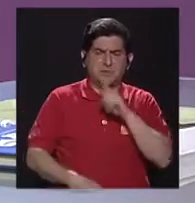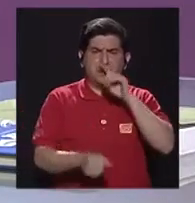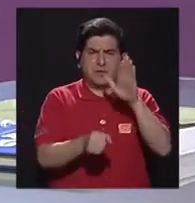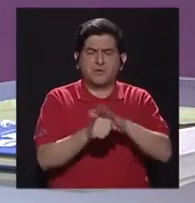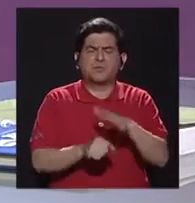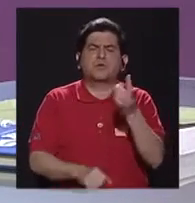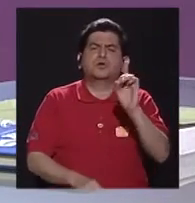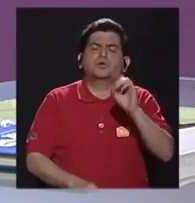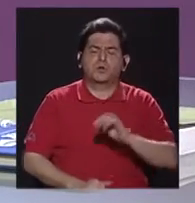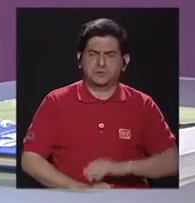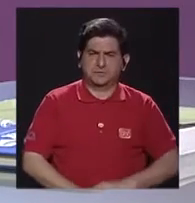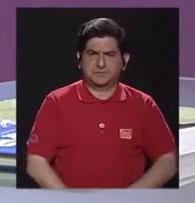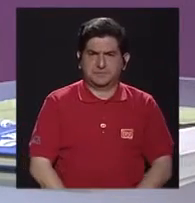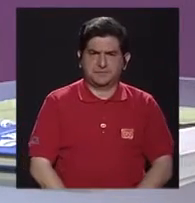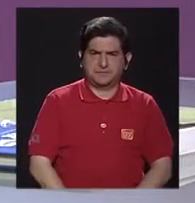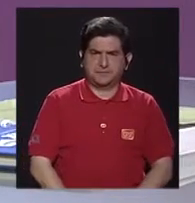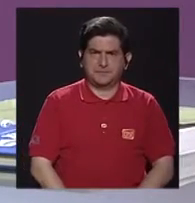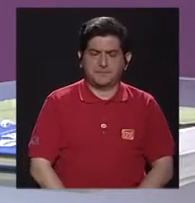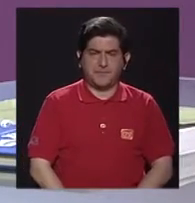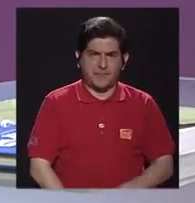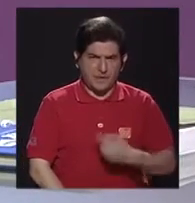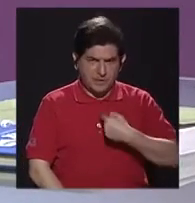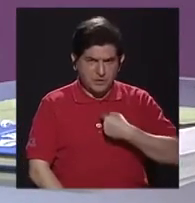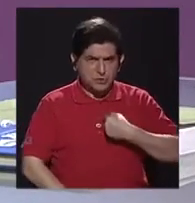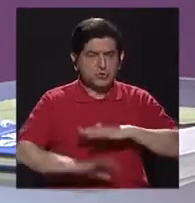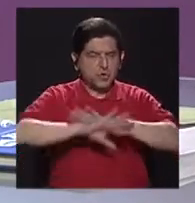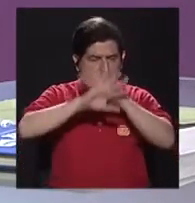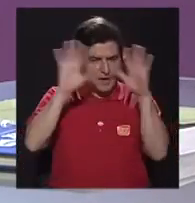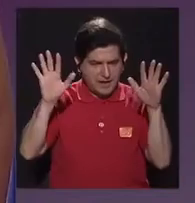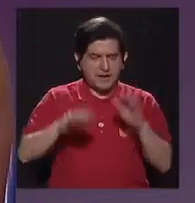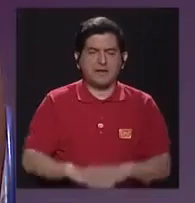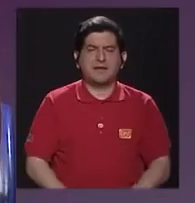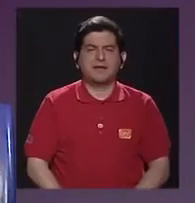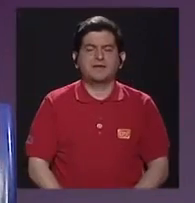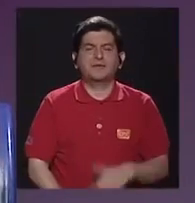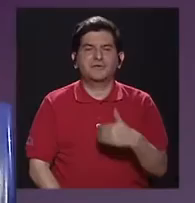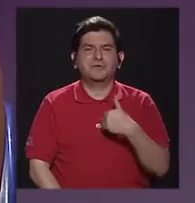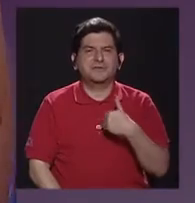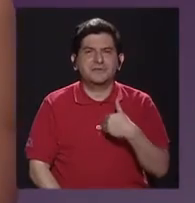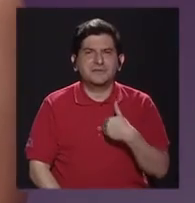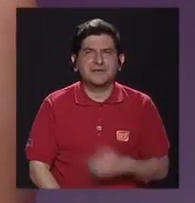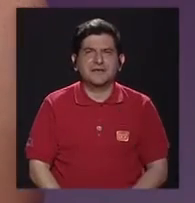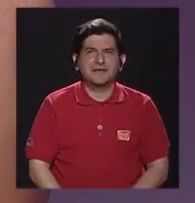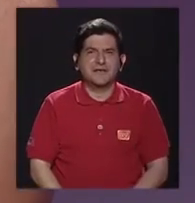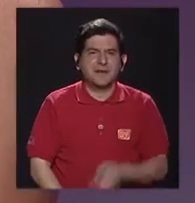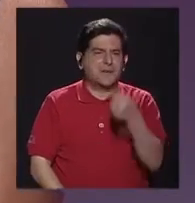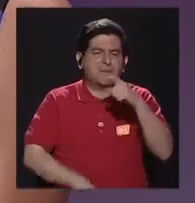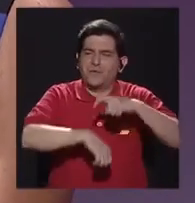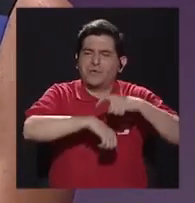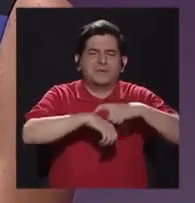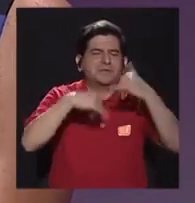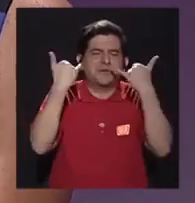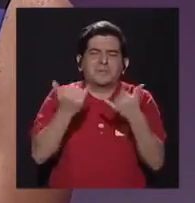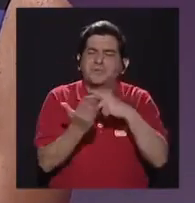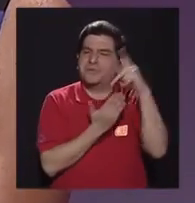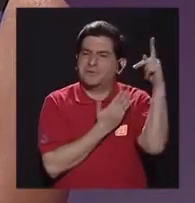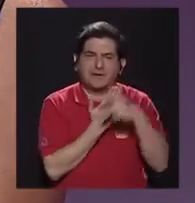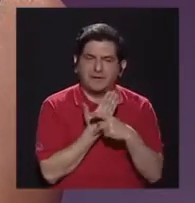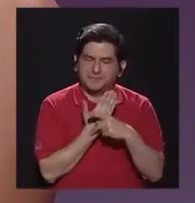compromiso? Sí, le tengo que aclarar, don Huber, que nos quedan unos segundos apenas ya de